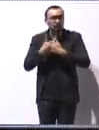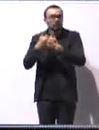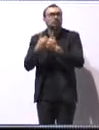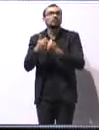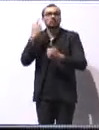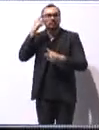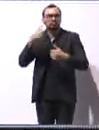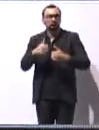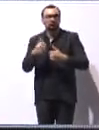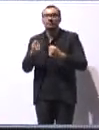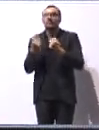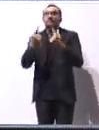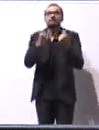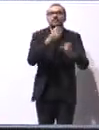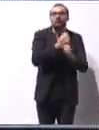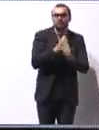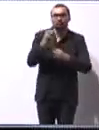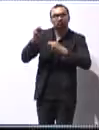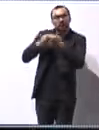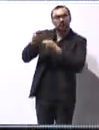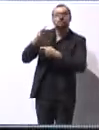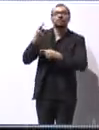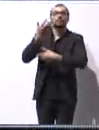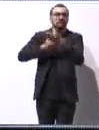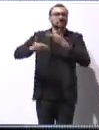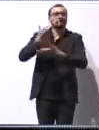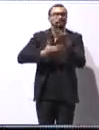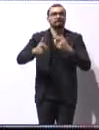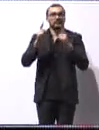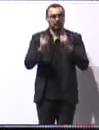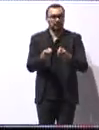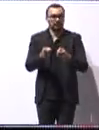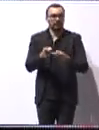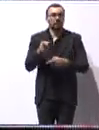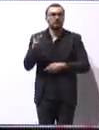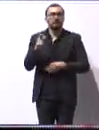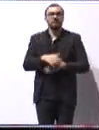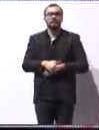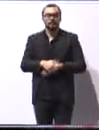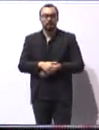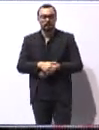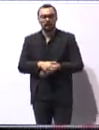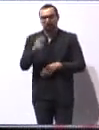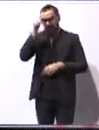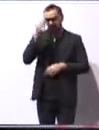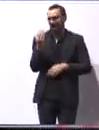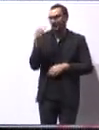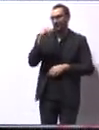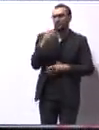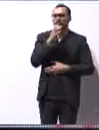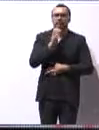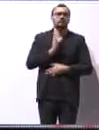actividad productiva y al intercambio comercial de los productos con valor agregado.